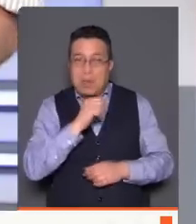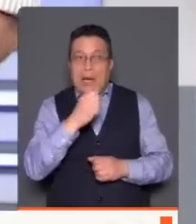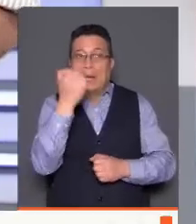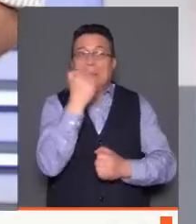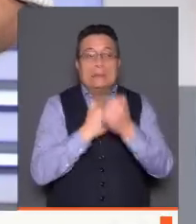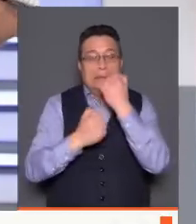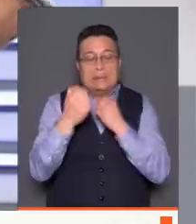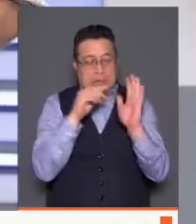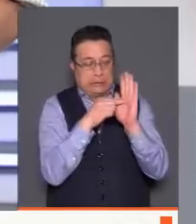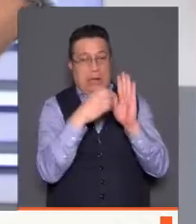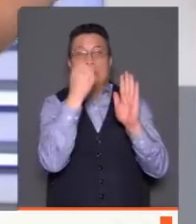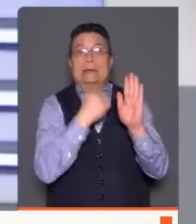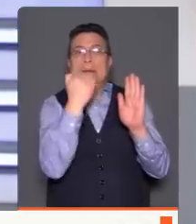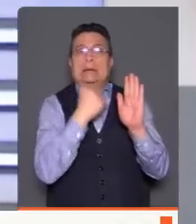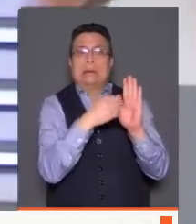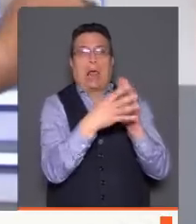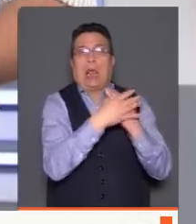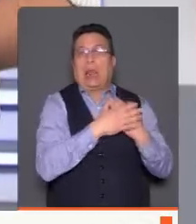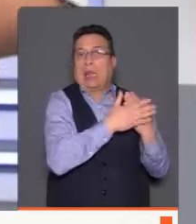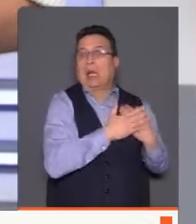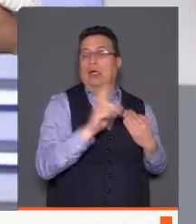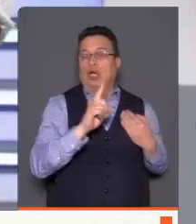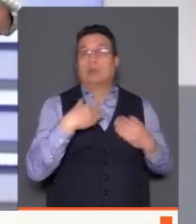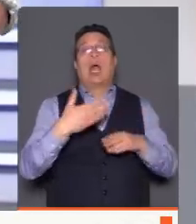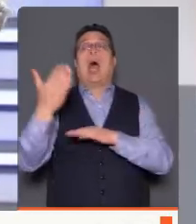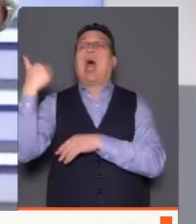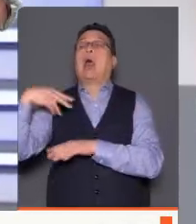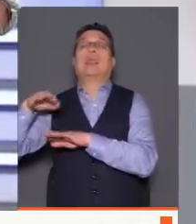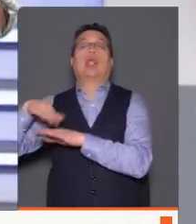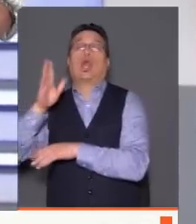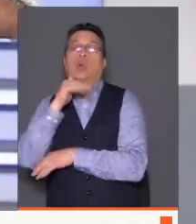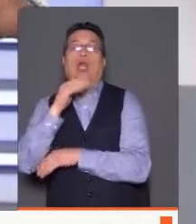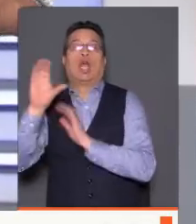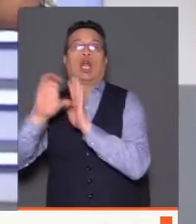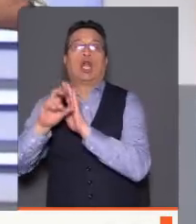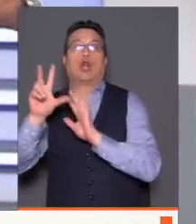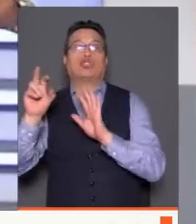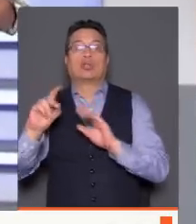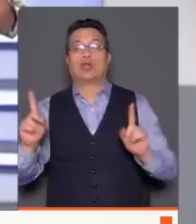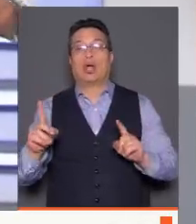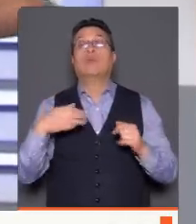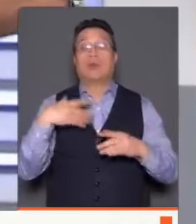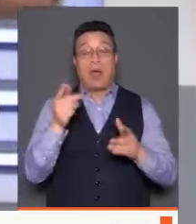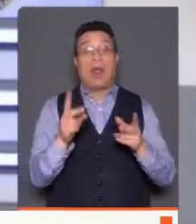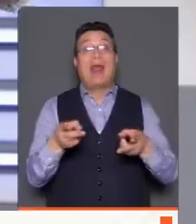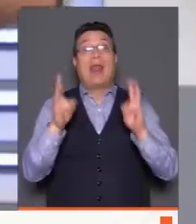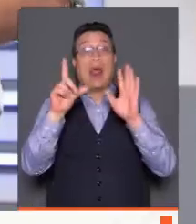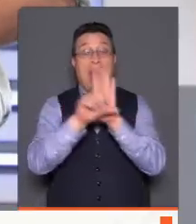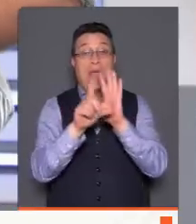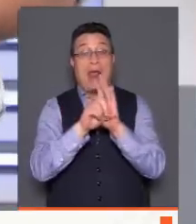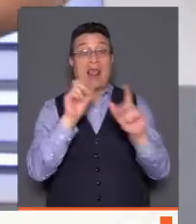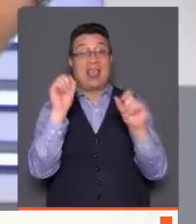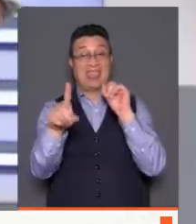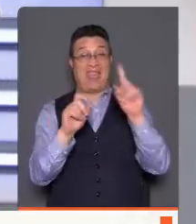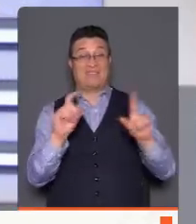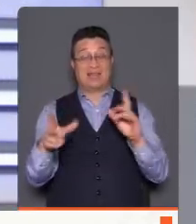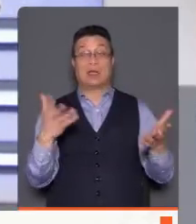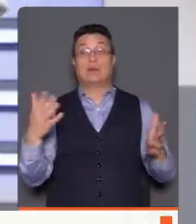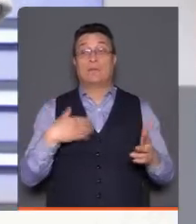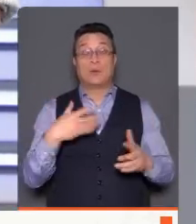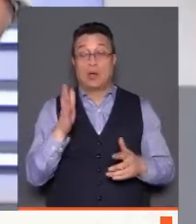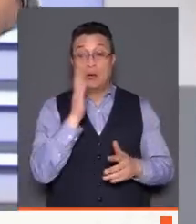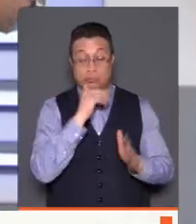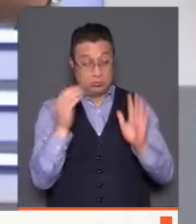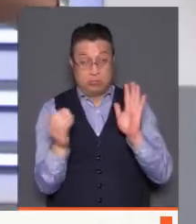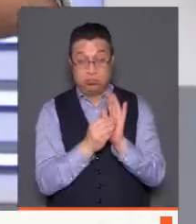texto constitucional diciendo no estaban en el anterior. Por ejemplo, el tema de la legítima defensa. El tema de la legítima defensa. ¿Cómo no se va a consagrar hoy